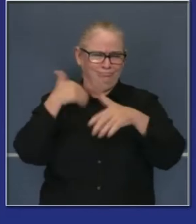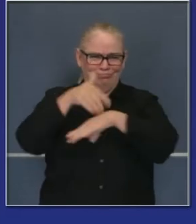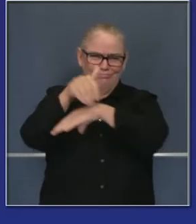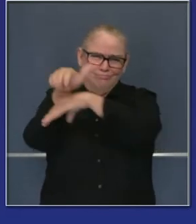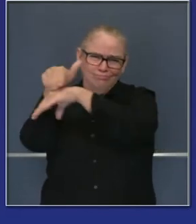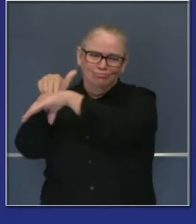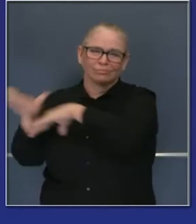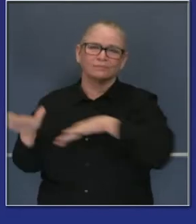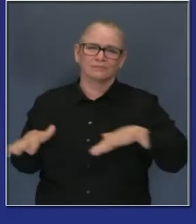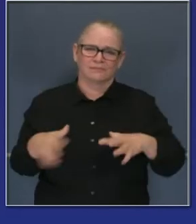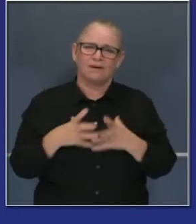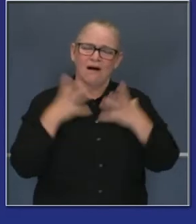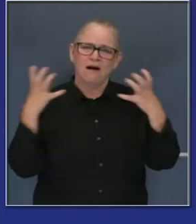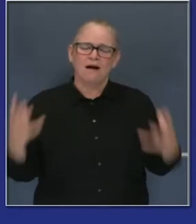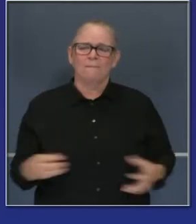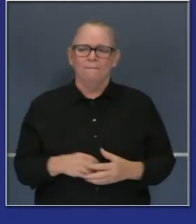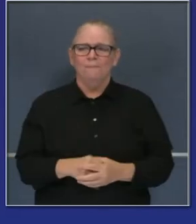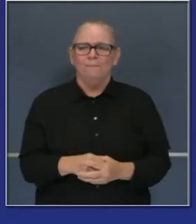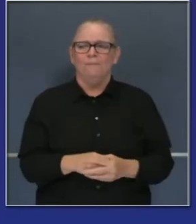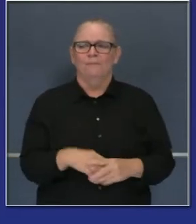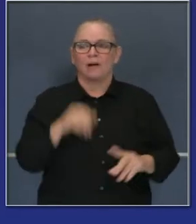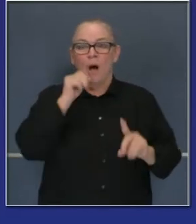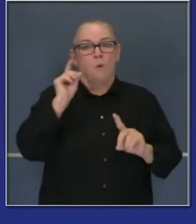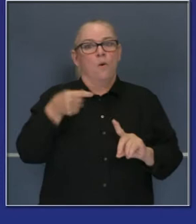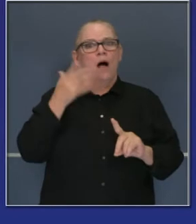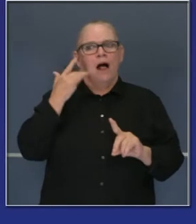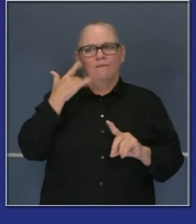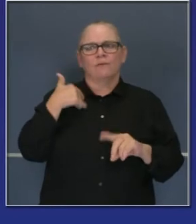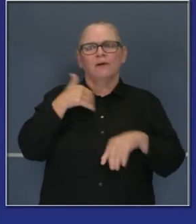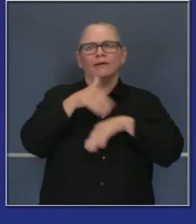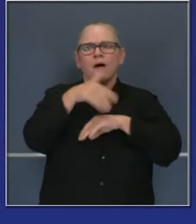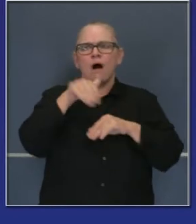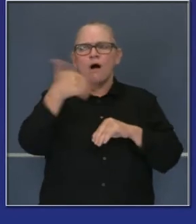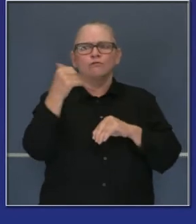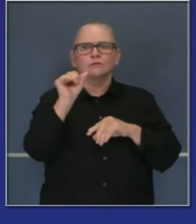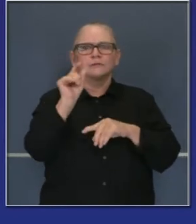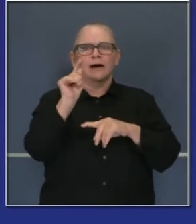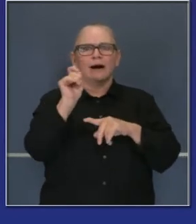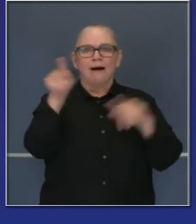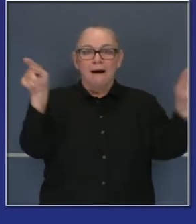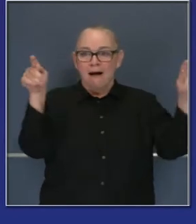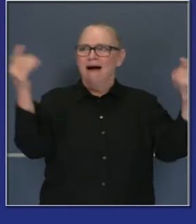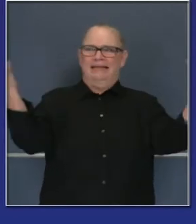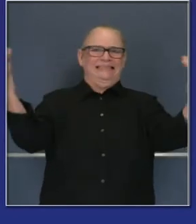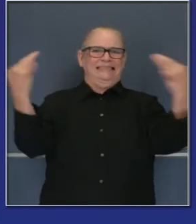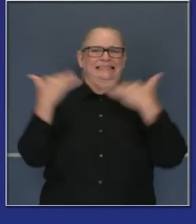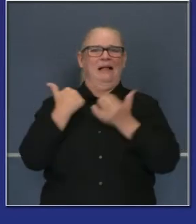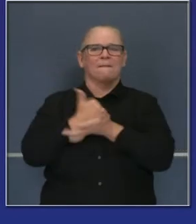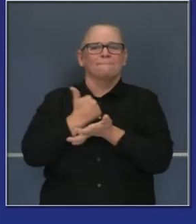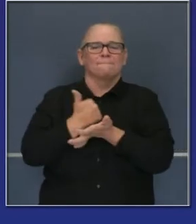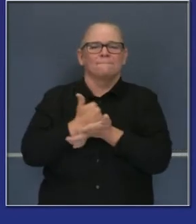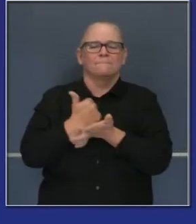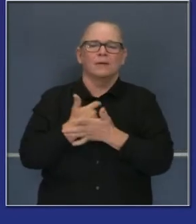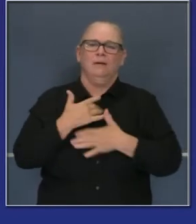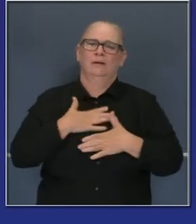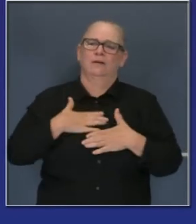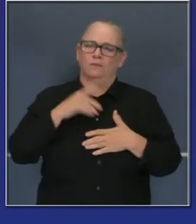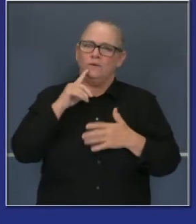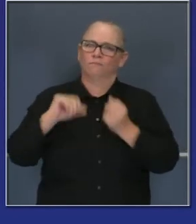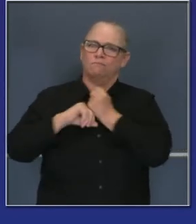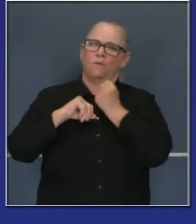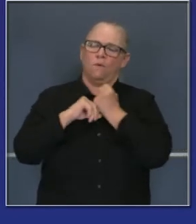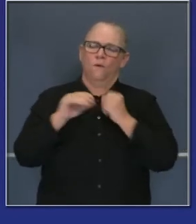en el sistema de ayuda mutua que viene no solamente dentro del estado pero 83 camiones o equipos que vienen de fuera del estado